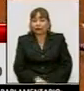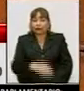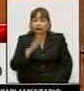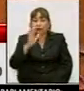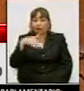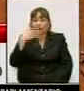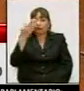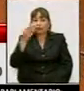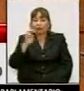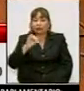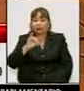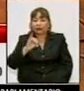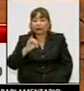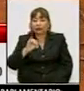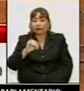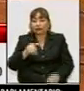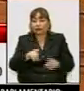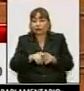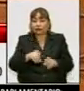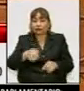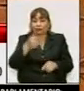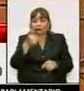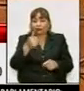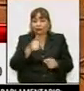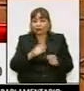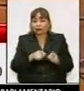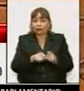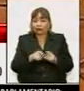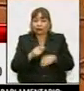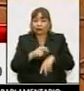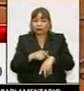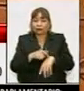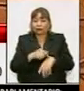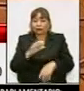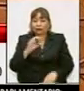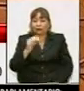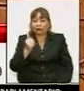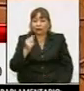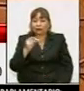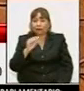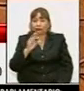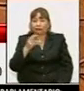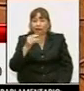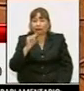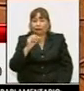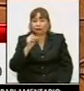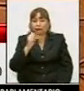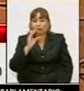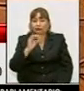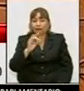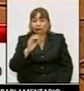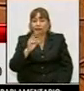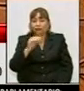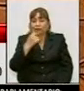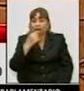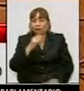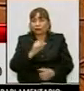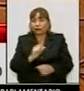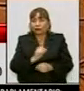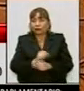próximo miércoles, también se va a convocar a los gerentes generales del tiempo del señor Cánchez y del tiempo del señor Dale Curil para la próxima sesión.